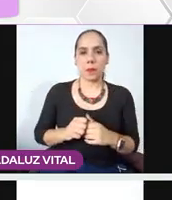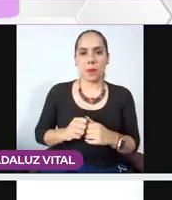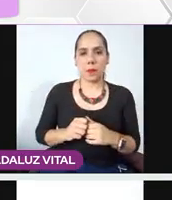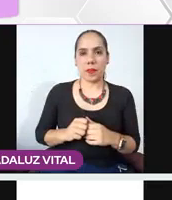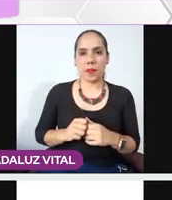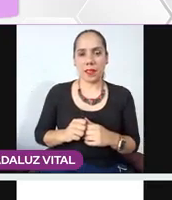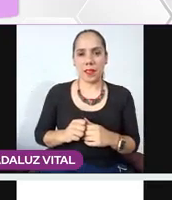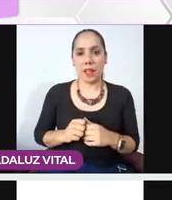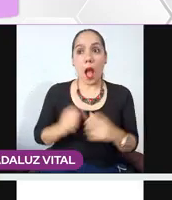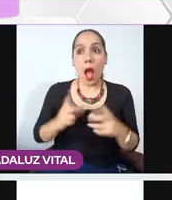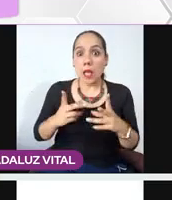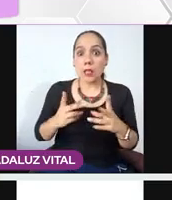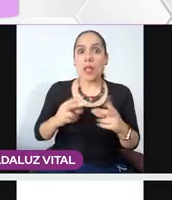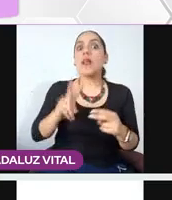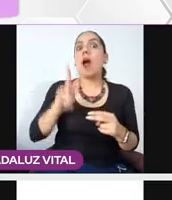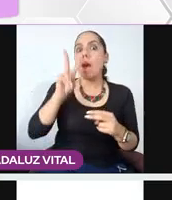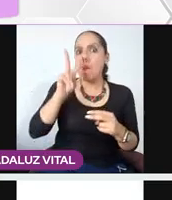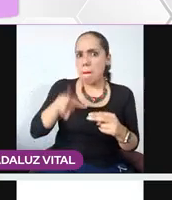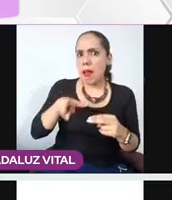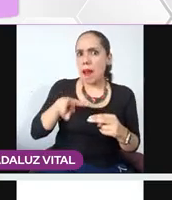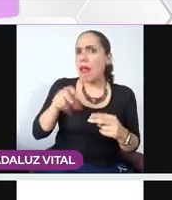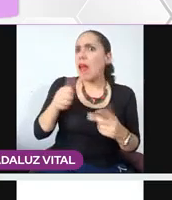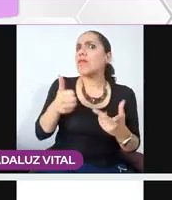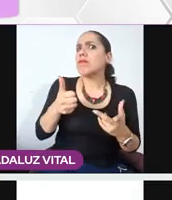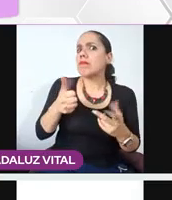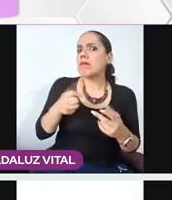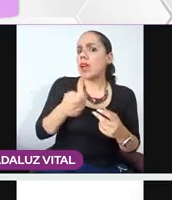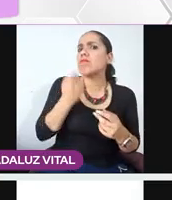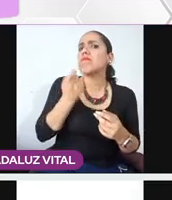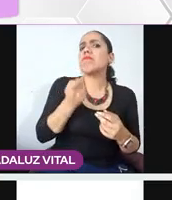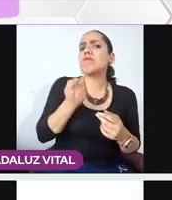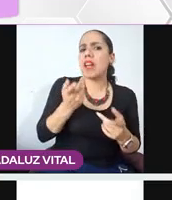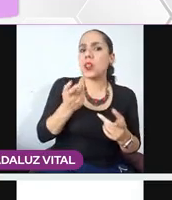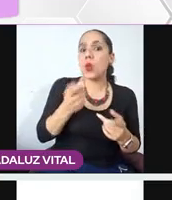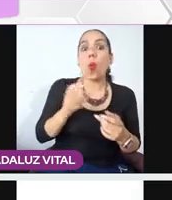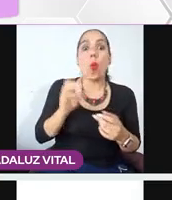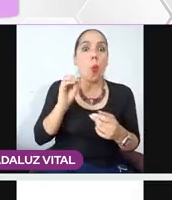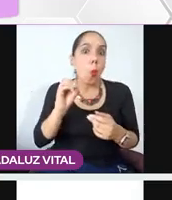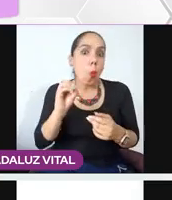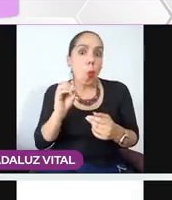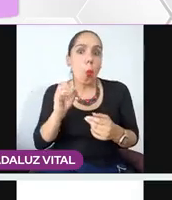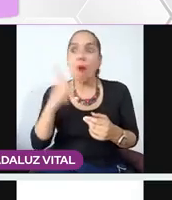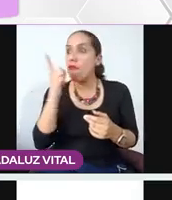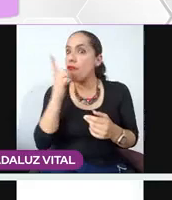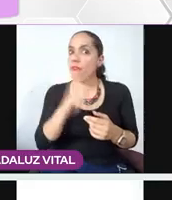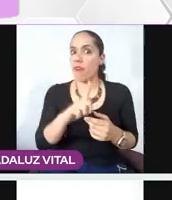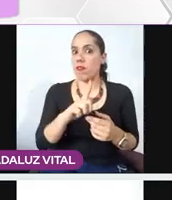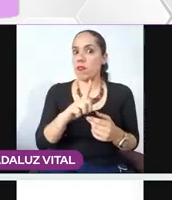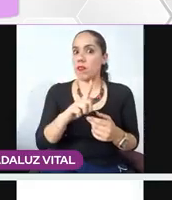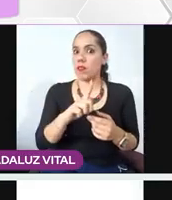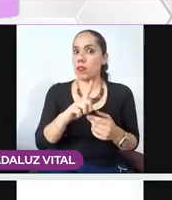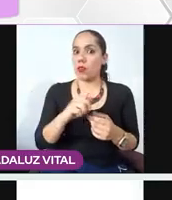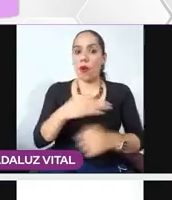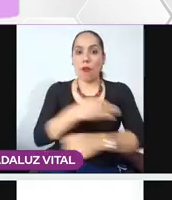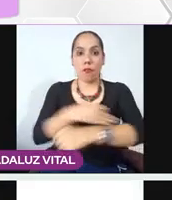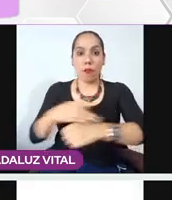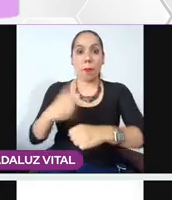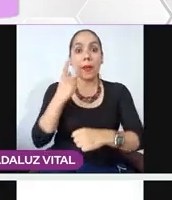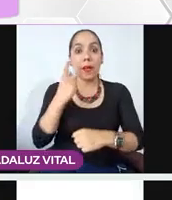familias monoparentales. Hoy nos acompaña Armonía Familiar, institución de asociación